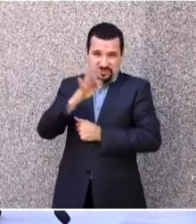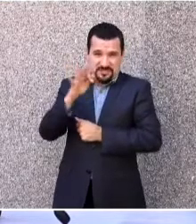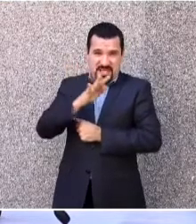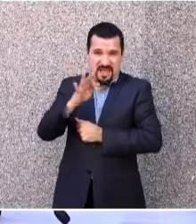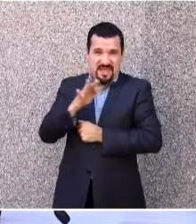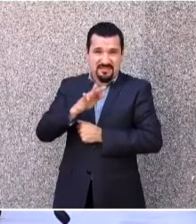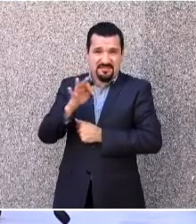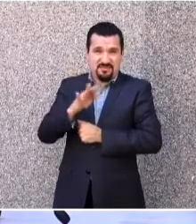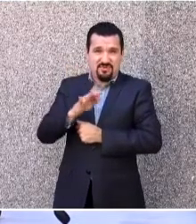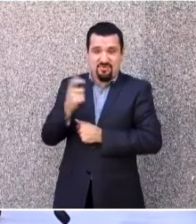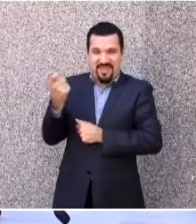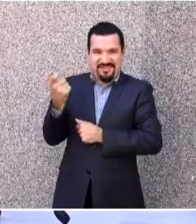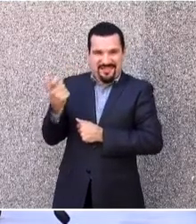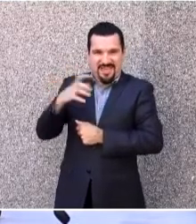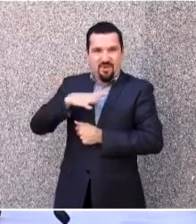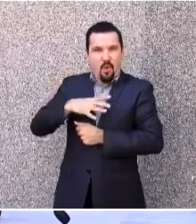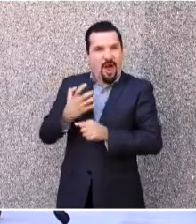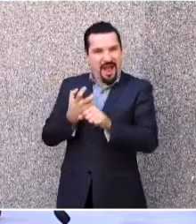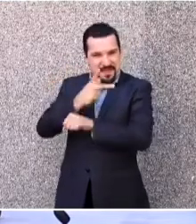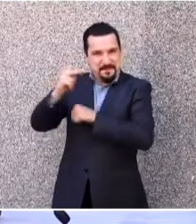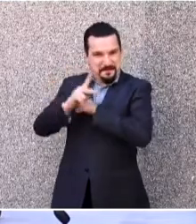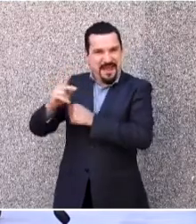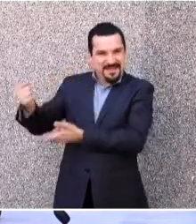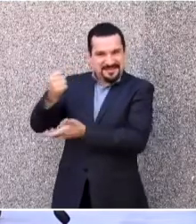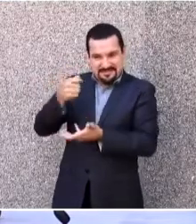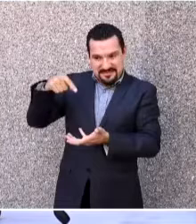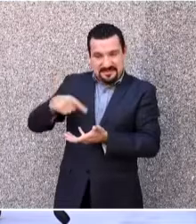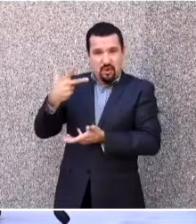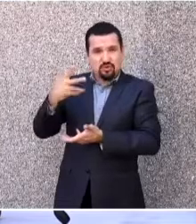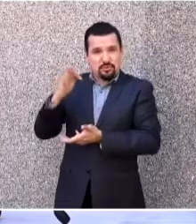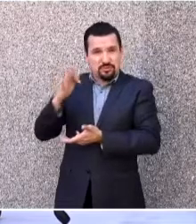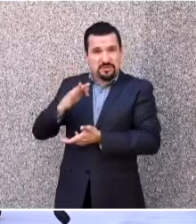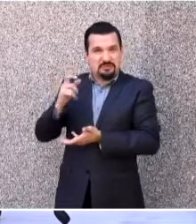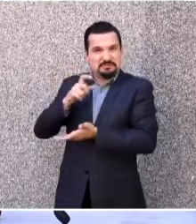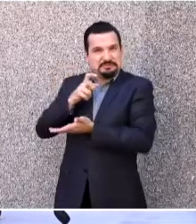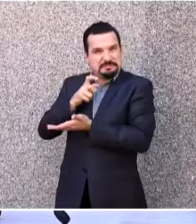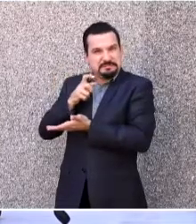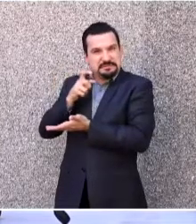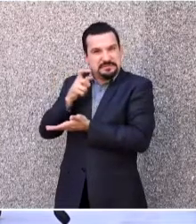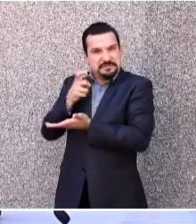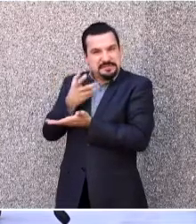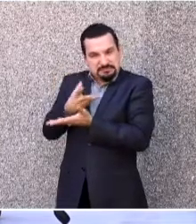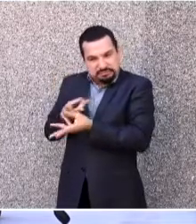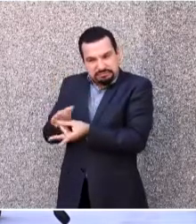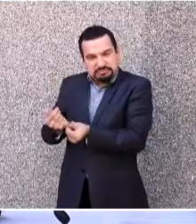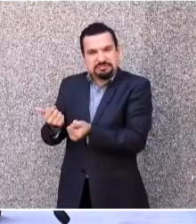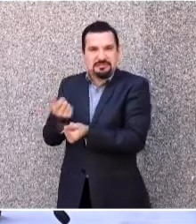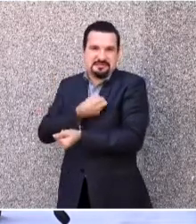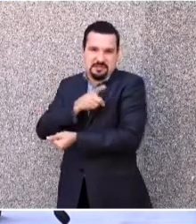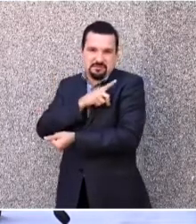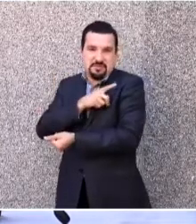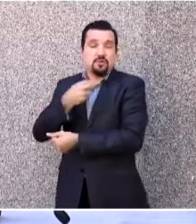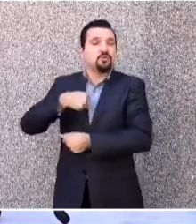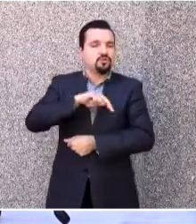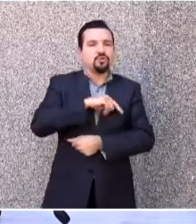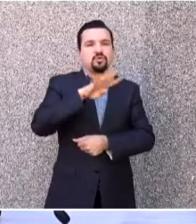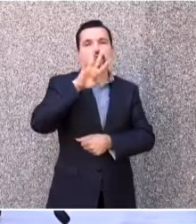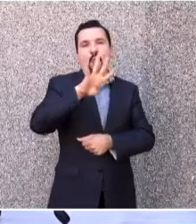8% del Producto Interno Bruto, nosotros cerca del 4%, la mitad